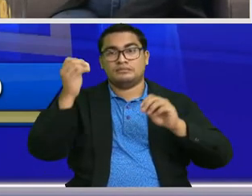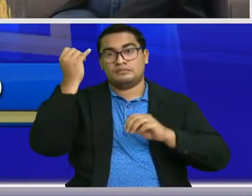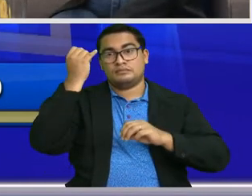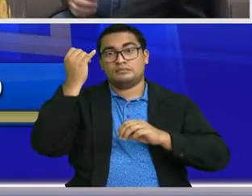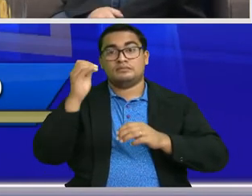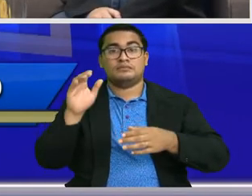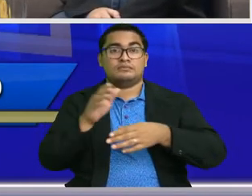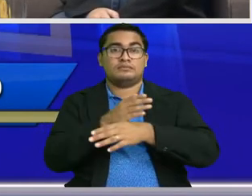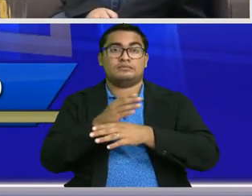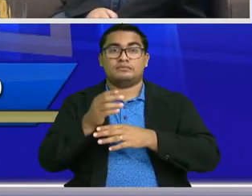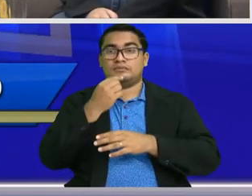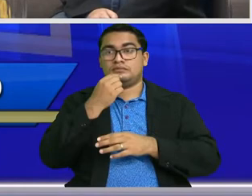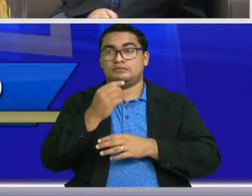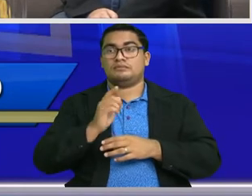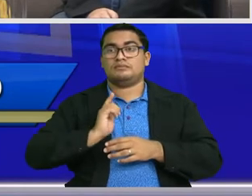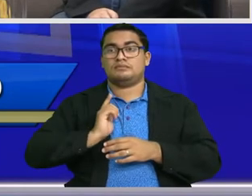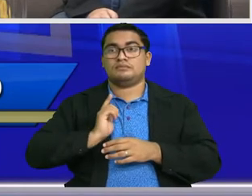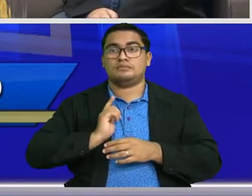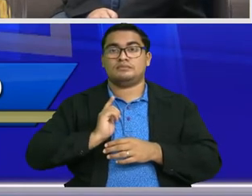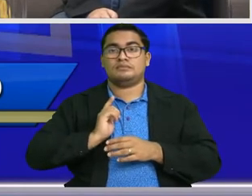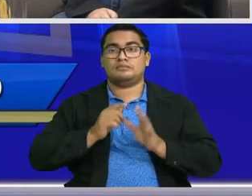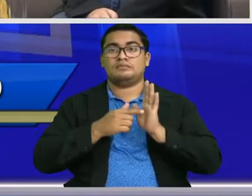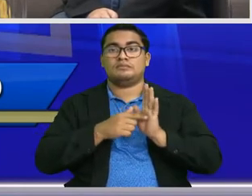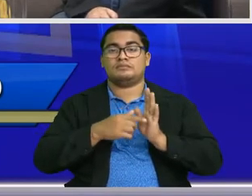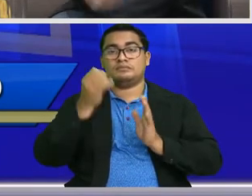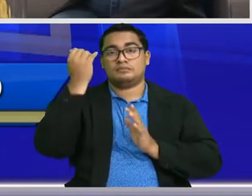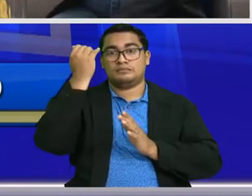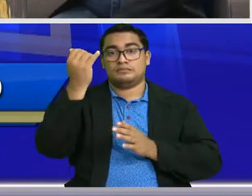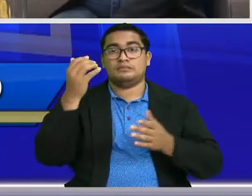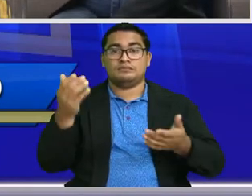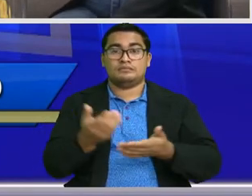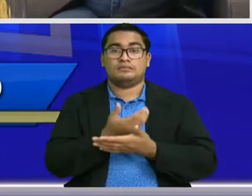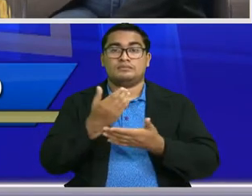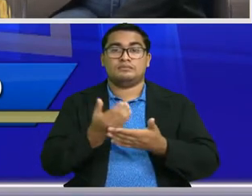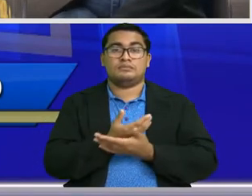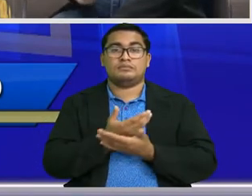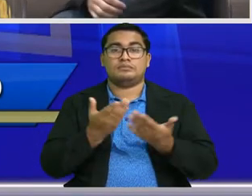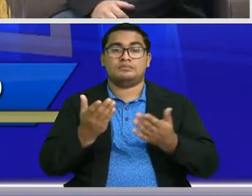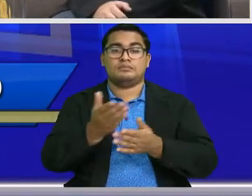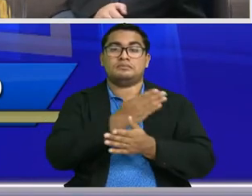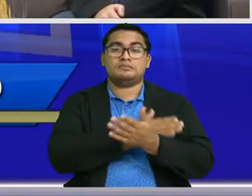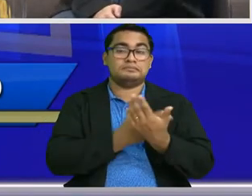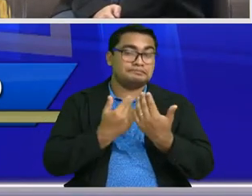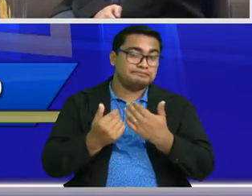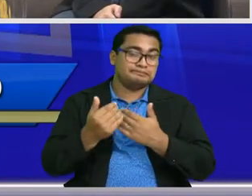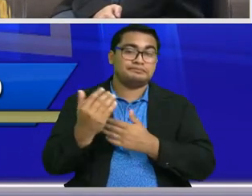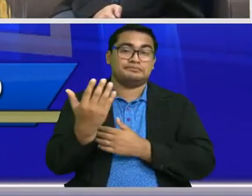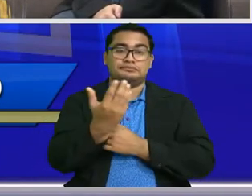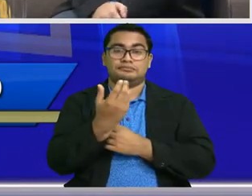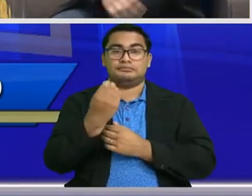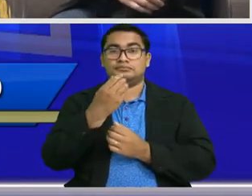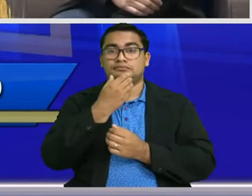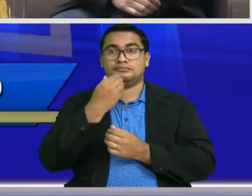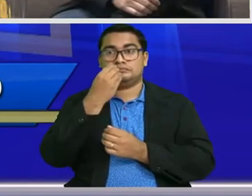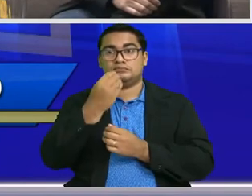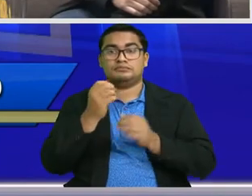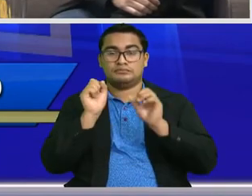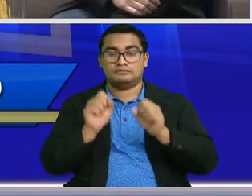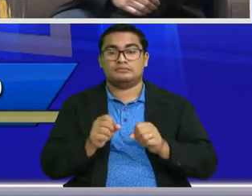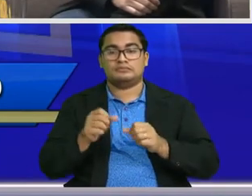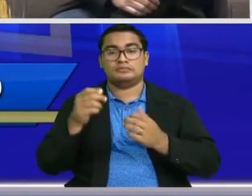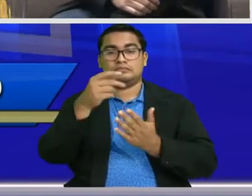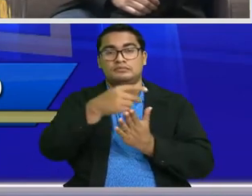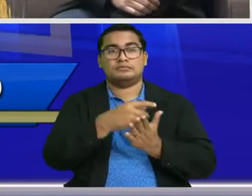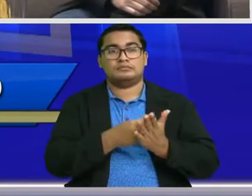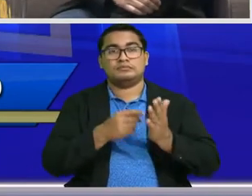tenemos otras, pues tenemos claro, también claro. El concurso, por ejemplo, de creatividad e innovación que viene preparando a todos estos jóvenes que están creando proyectos